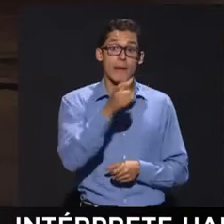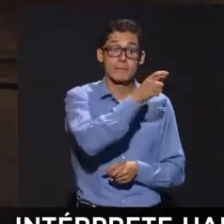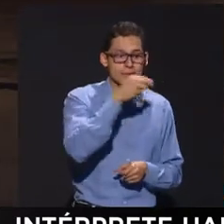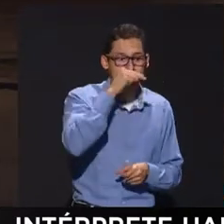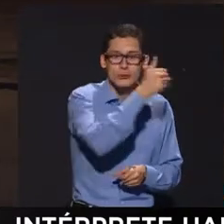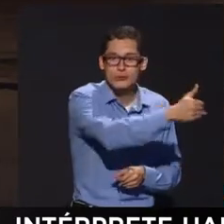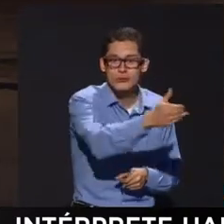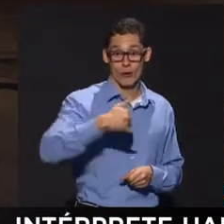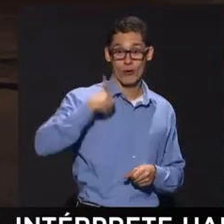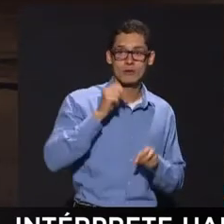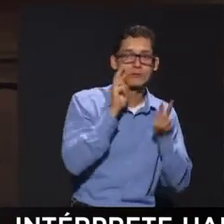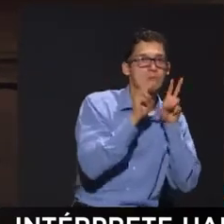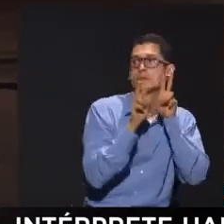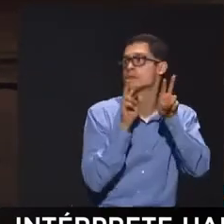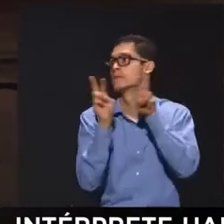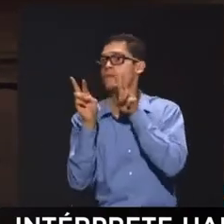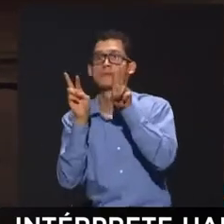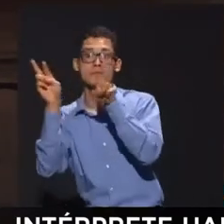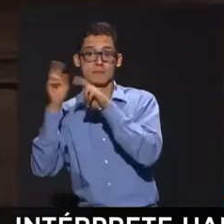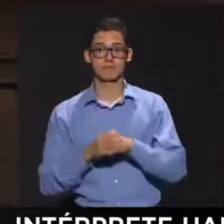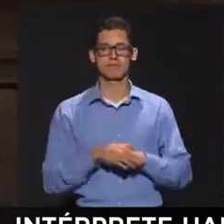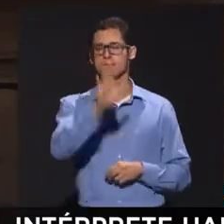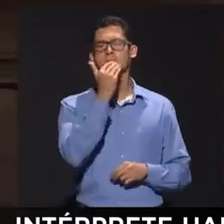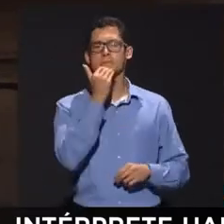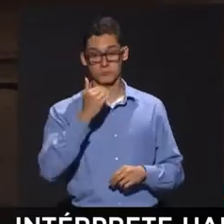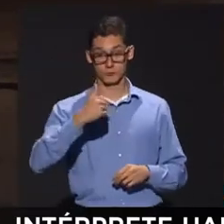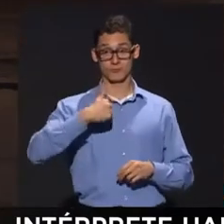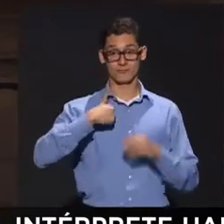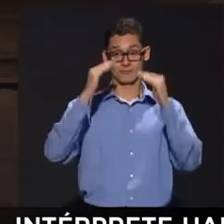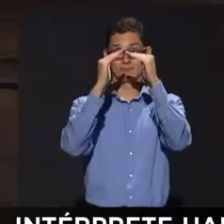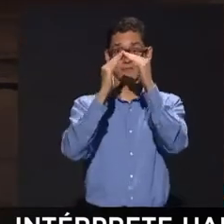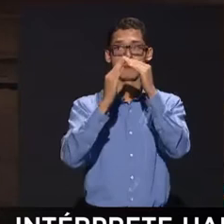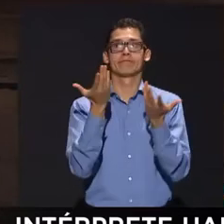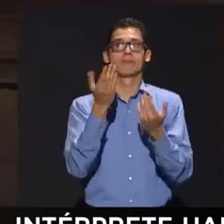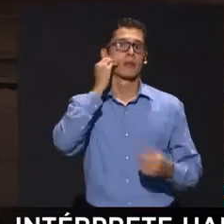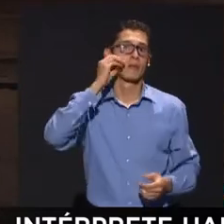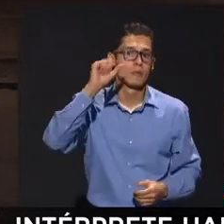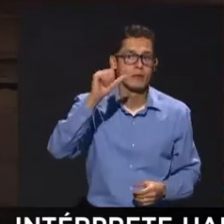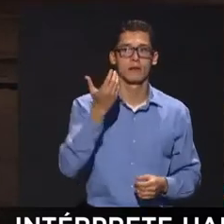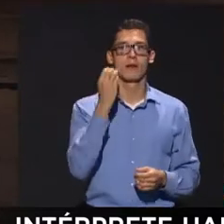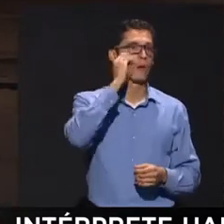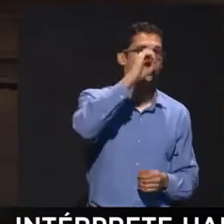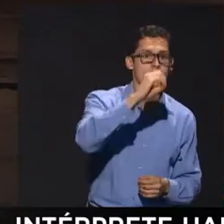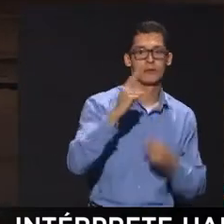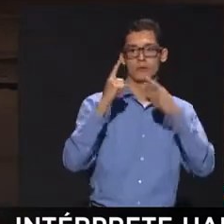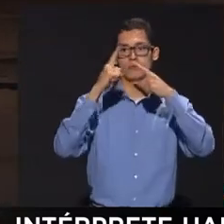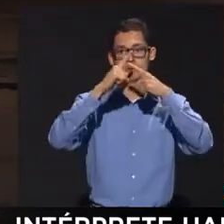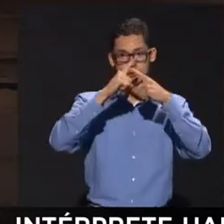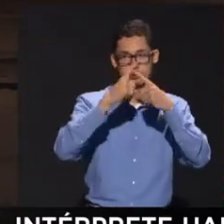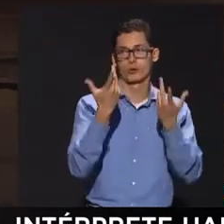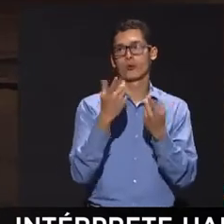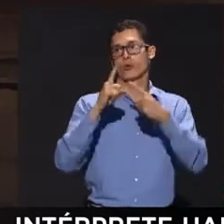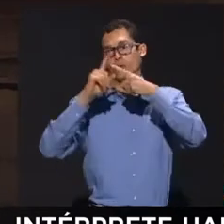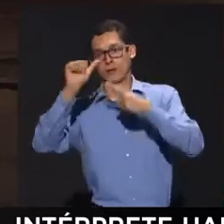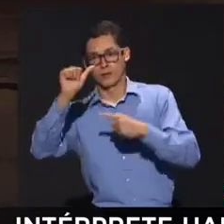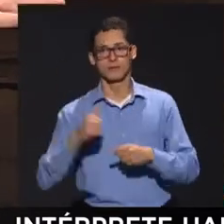si yo tengo tres adultos en mi casa, mi abuela, mi tío y mi mamá, yo estoy mirando qué hace mi mamá, cómo